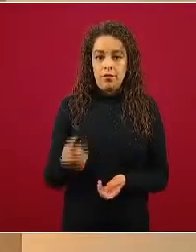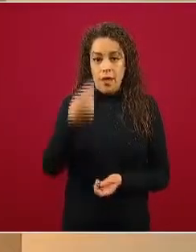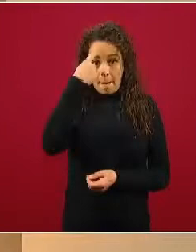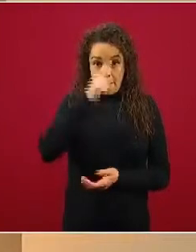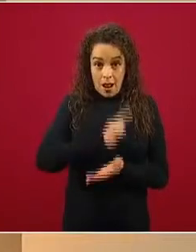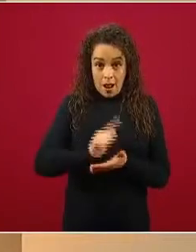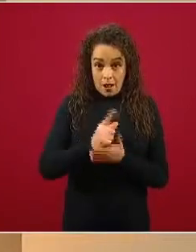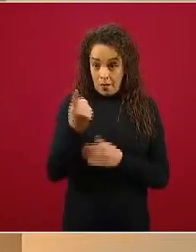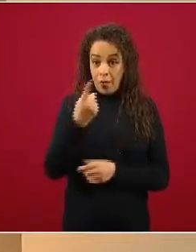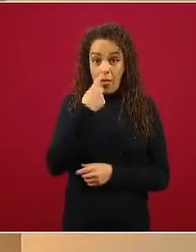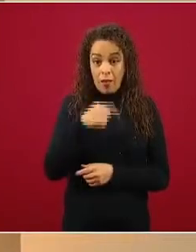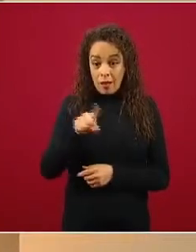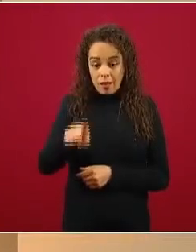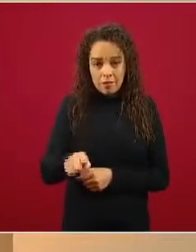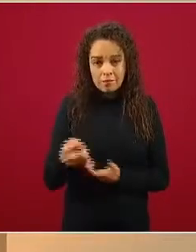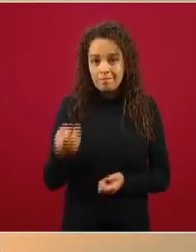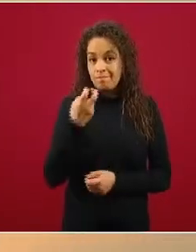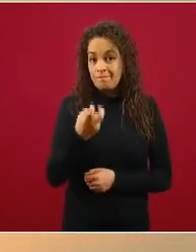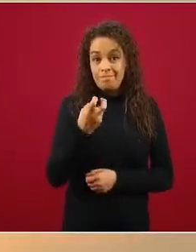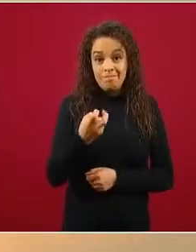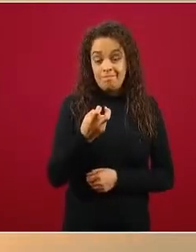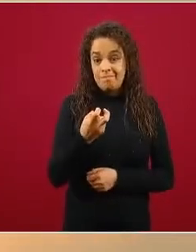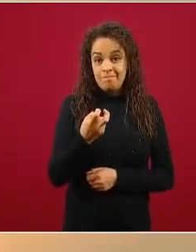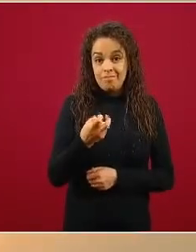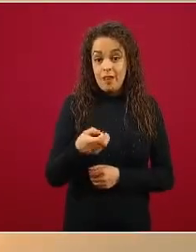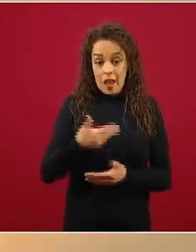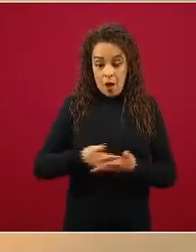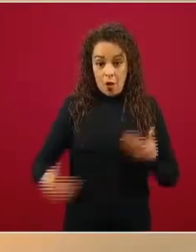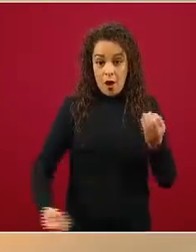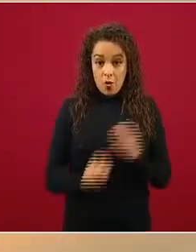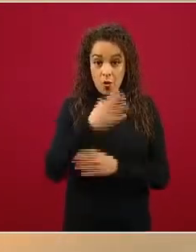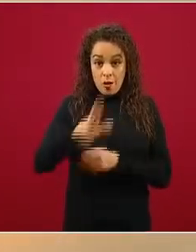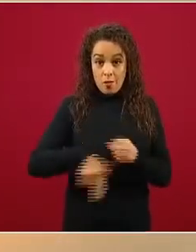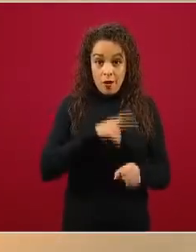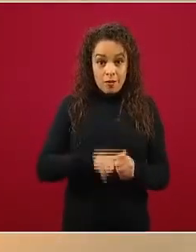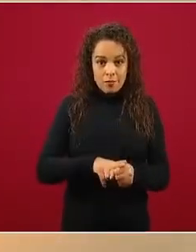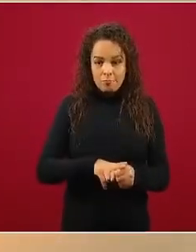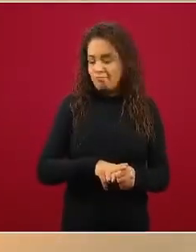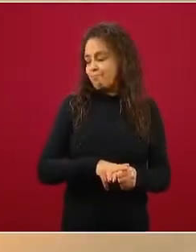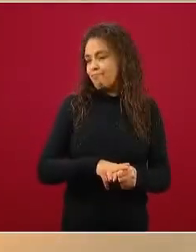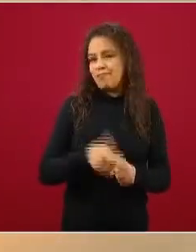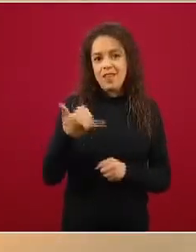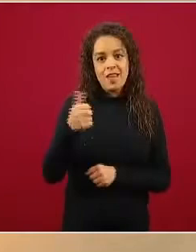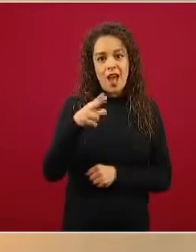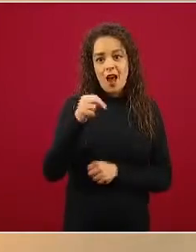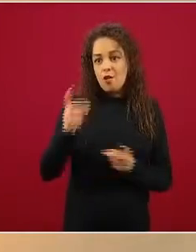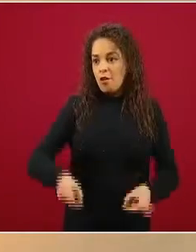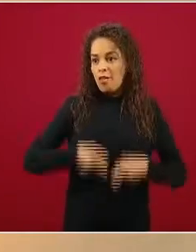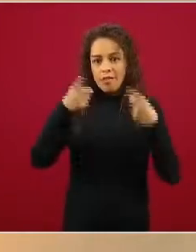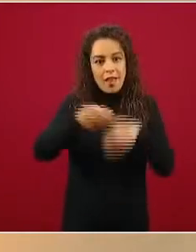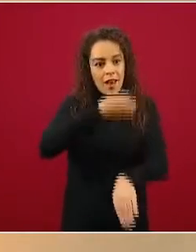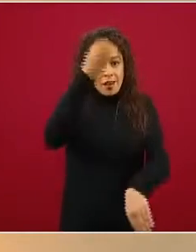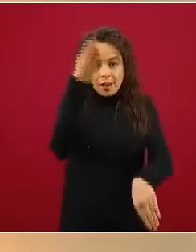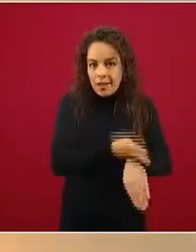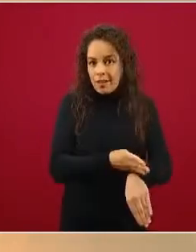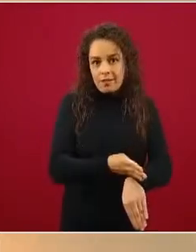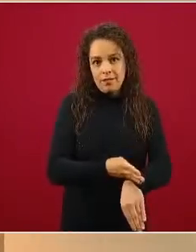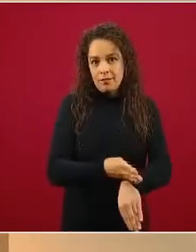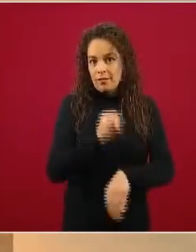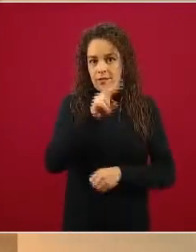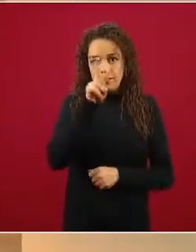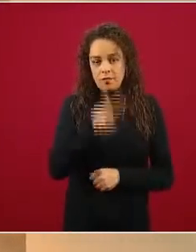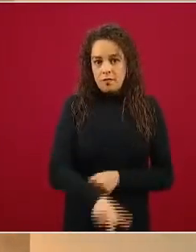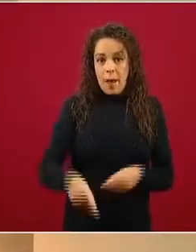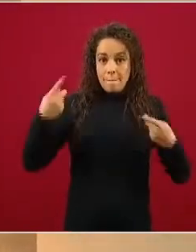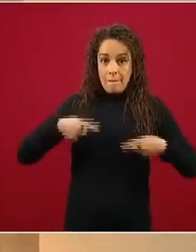nueva normalidad implica que eso debe de ser socialmente sancionado, vaya, que cualquier persona que se esté llevando las manos a la